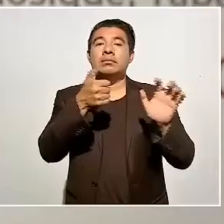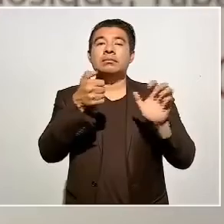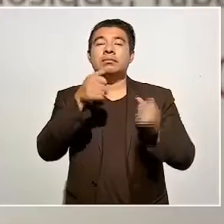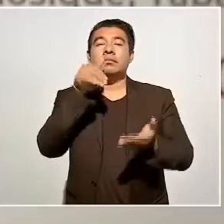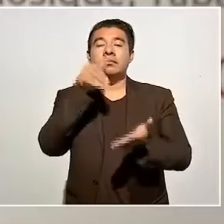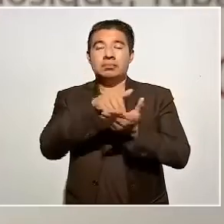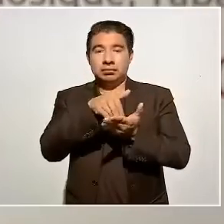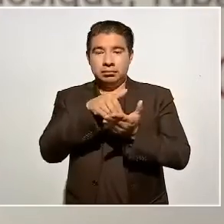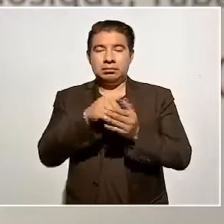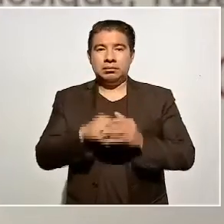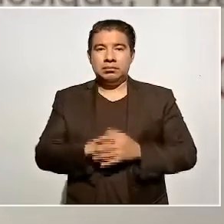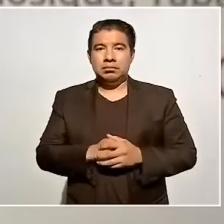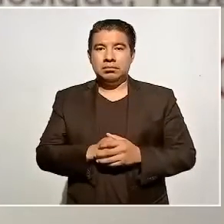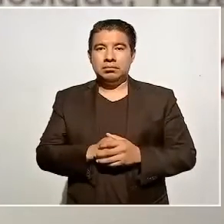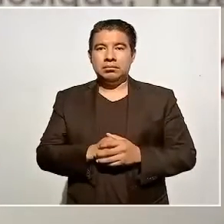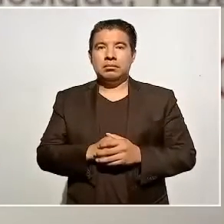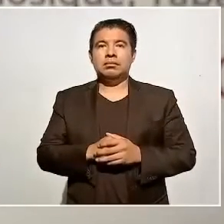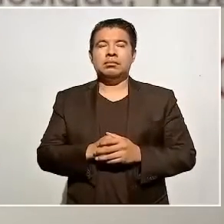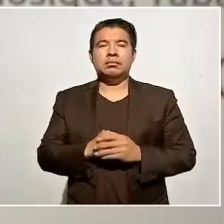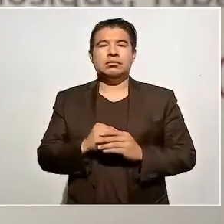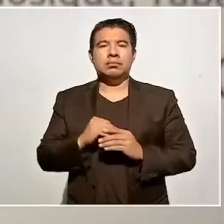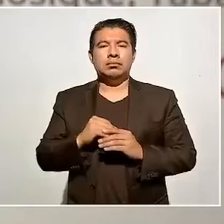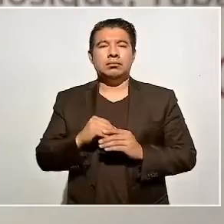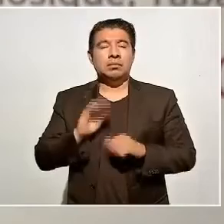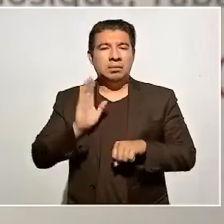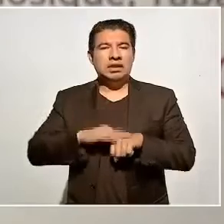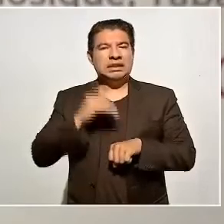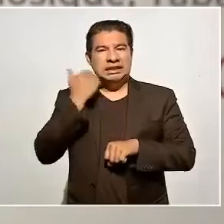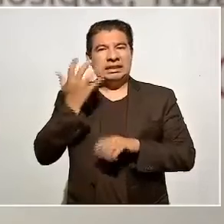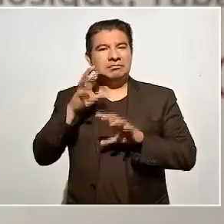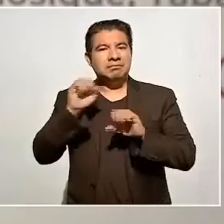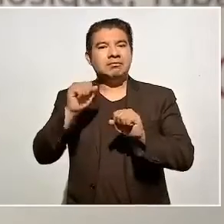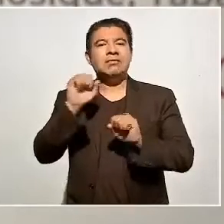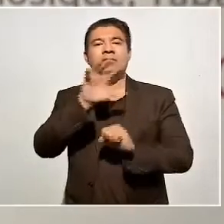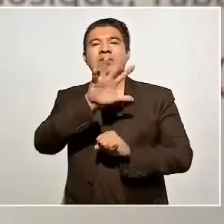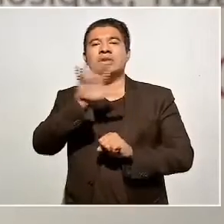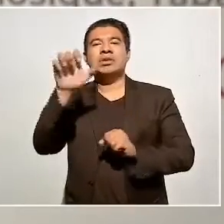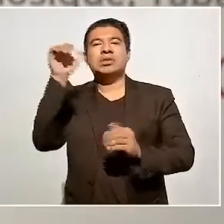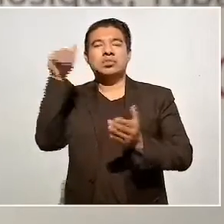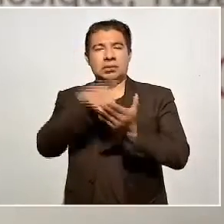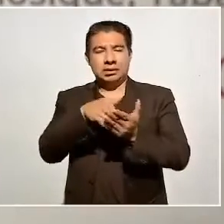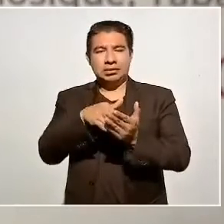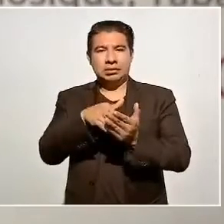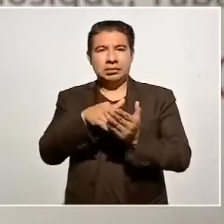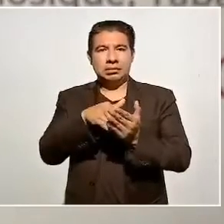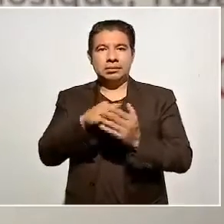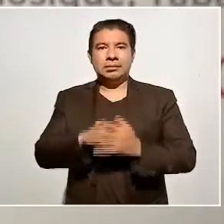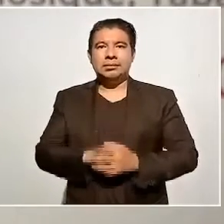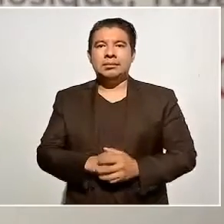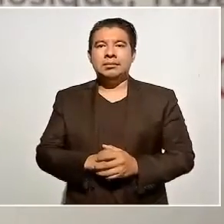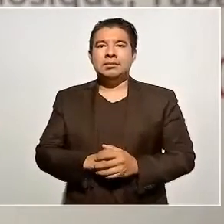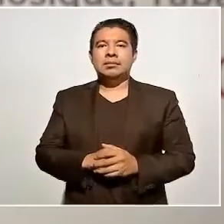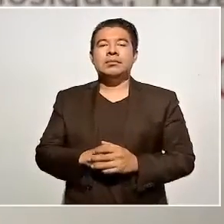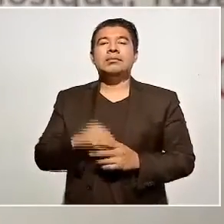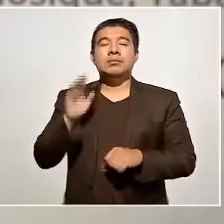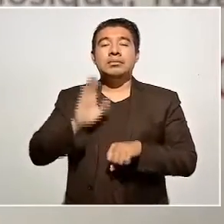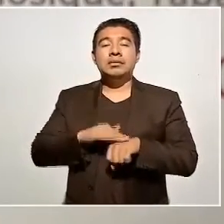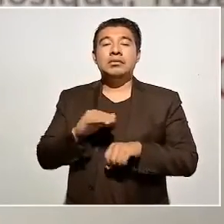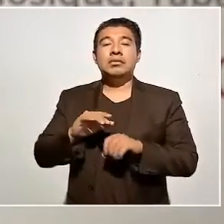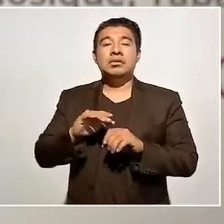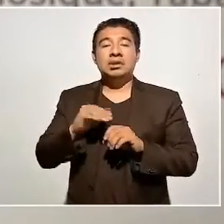600.000, vamos por 500.000. ¿Por qué digo que vamos a